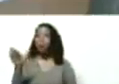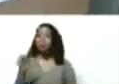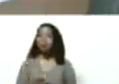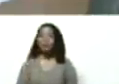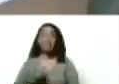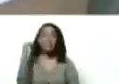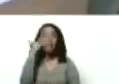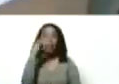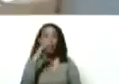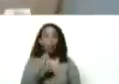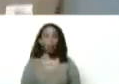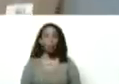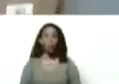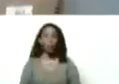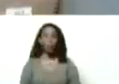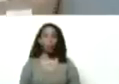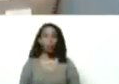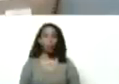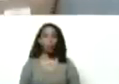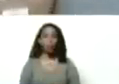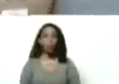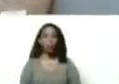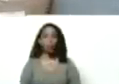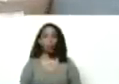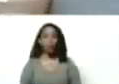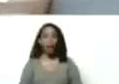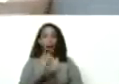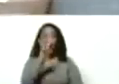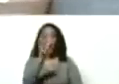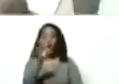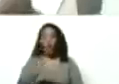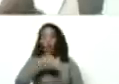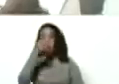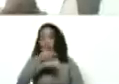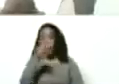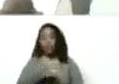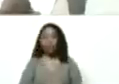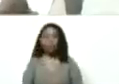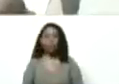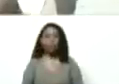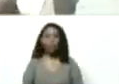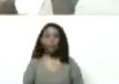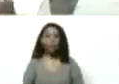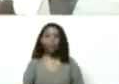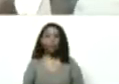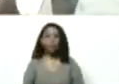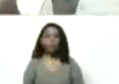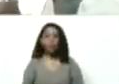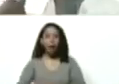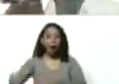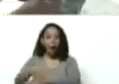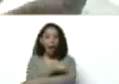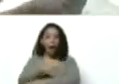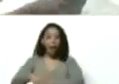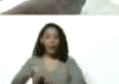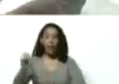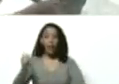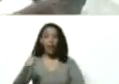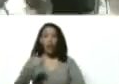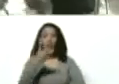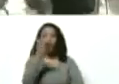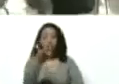sábado a las 2 de la tarde en la calle donde usted vive